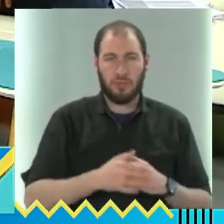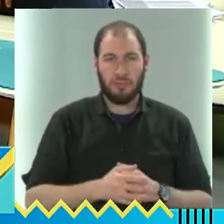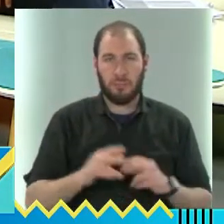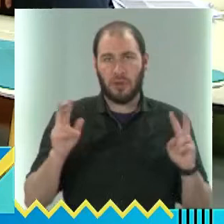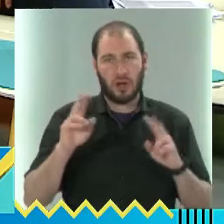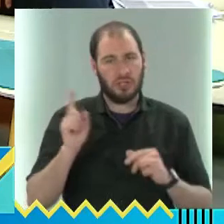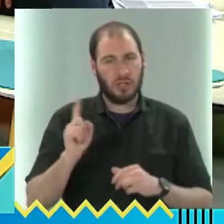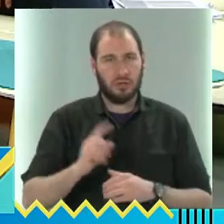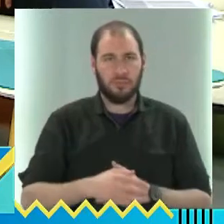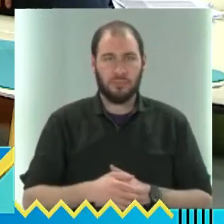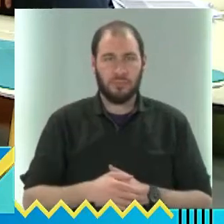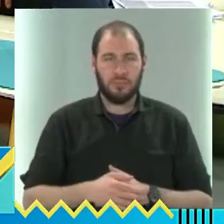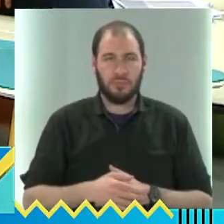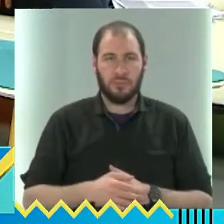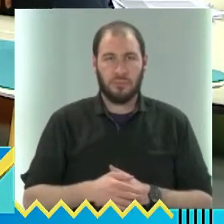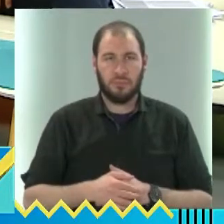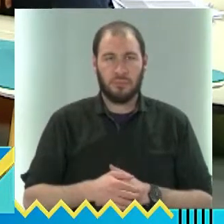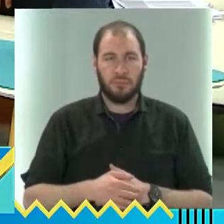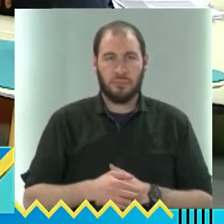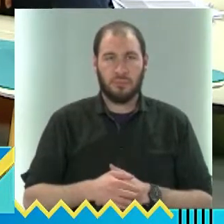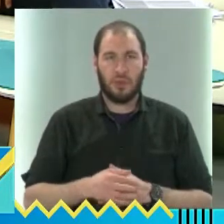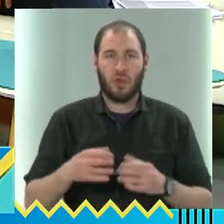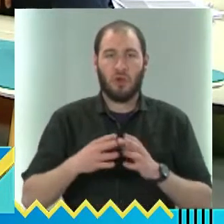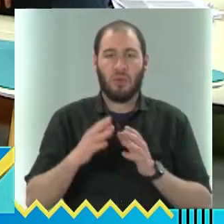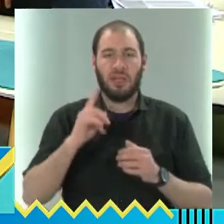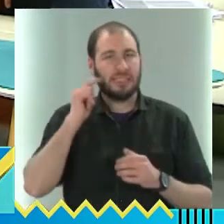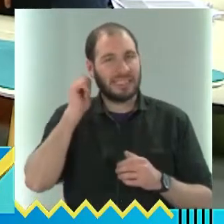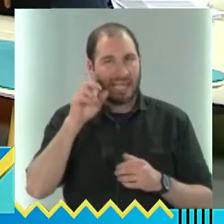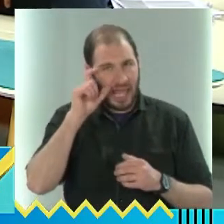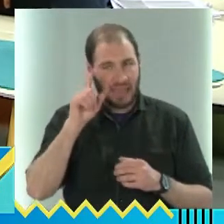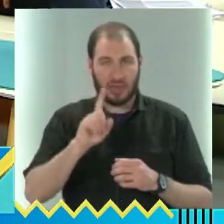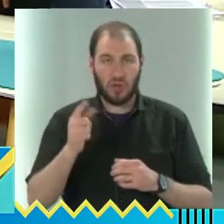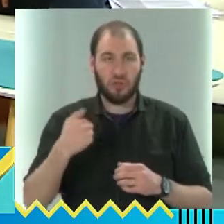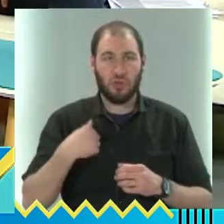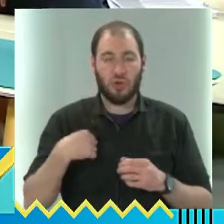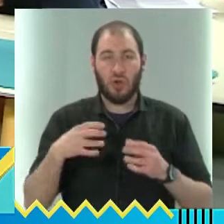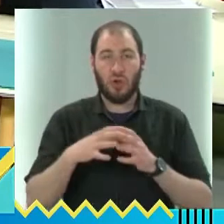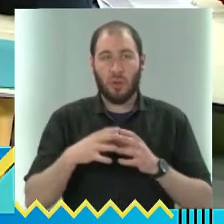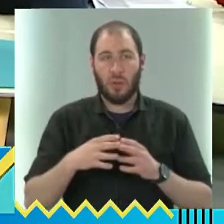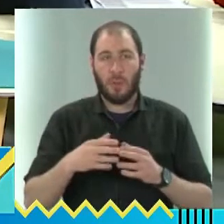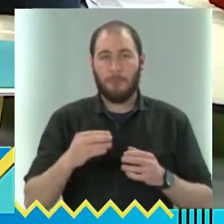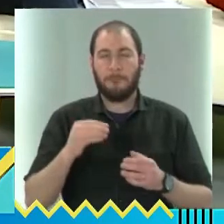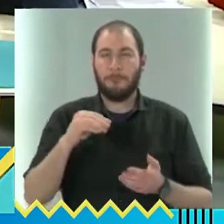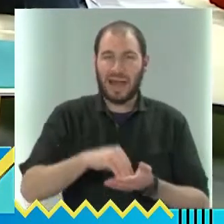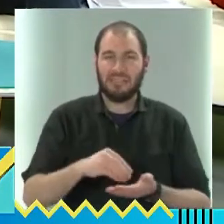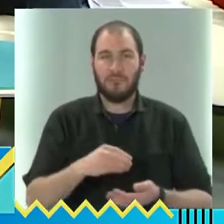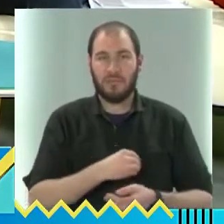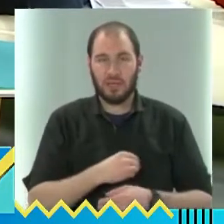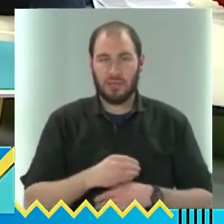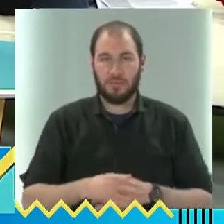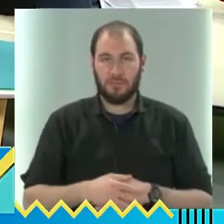los peronistas, incluso ni el partido Intransigente. Yo soy el partido Más Fe, que